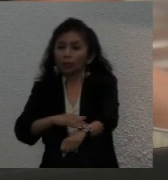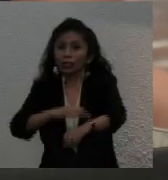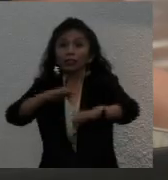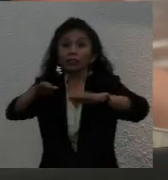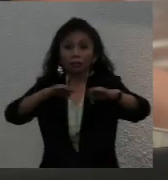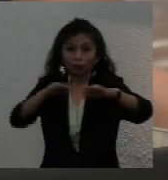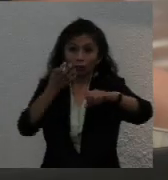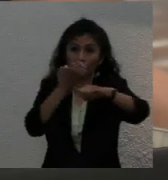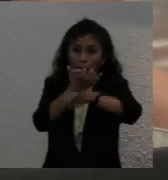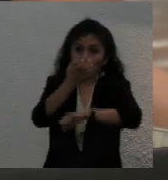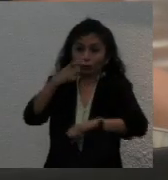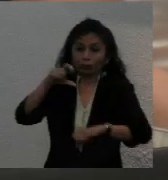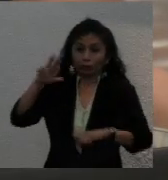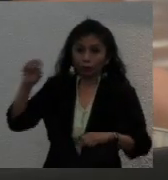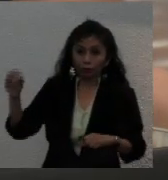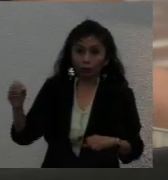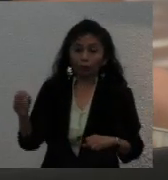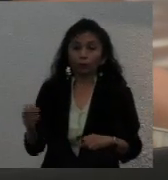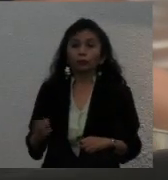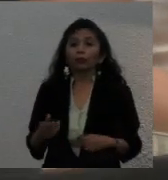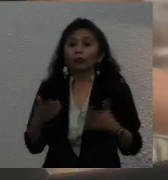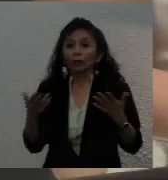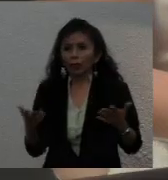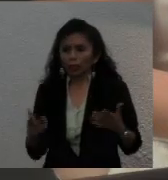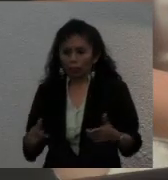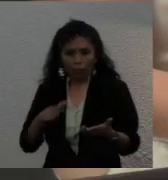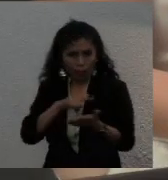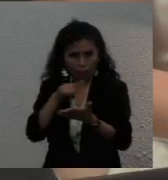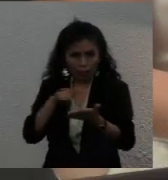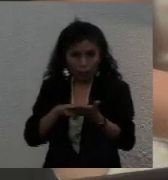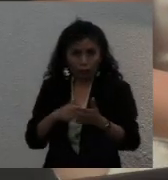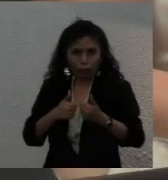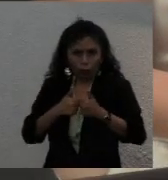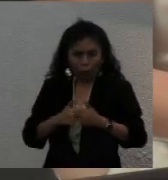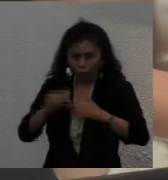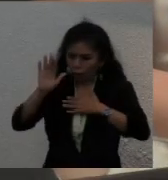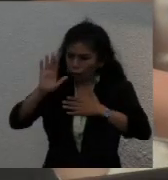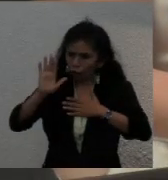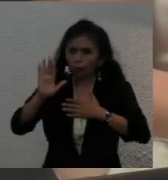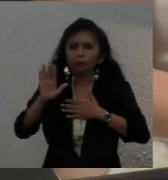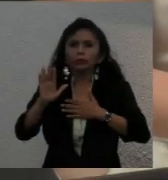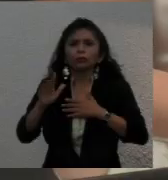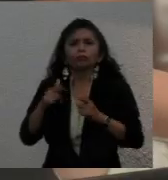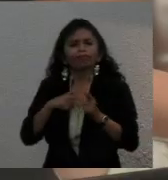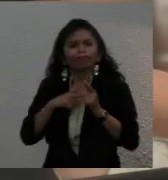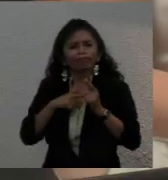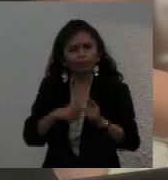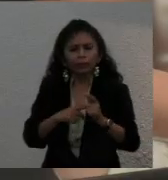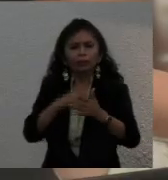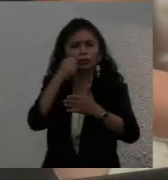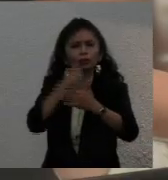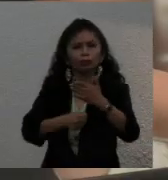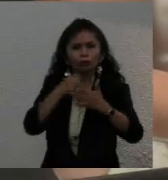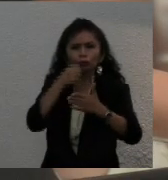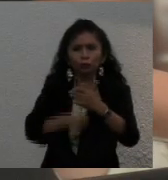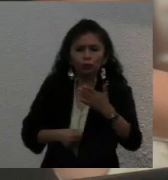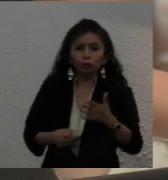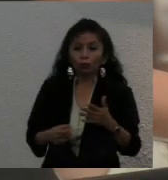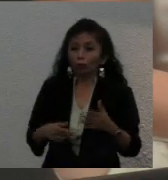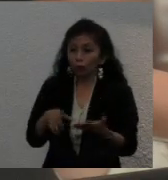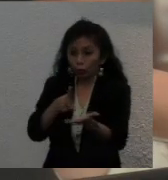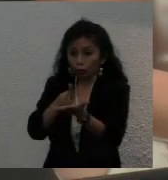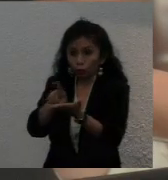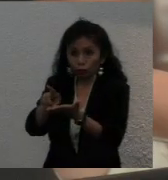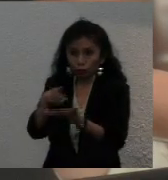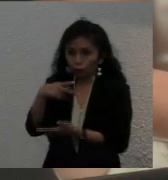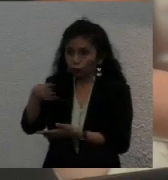trabajadoras del Estado, a quienes manifestamos desde este espacio nuestro compromiso de seguir luchando por la reivindicación de todos sus